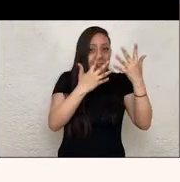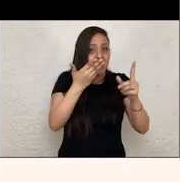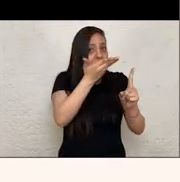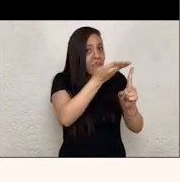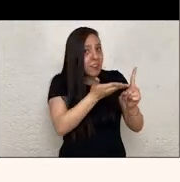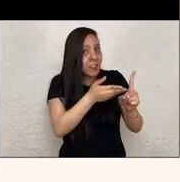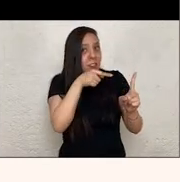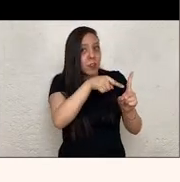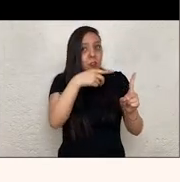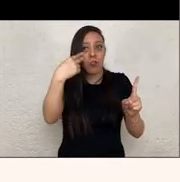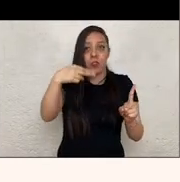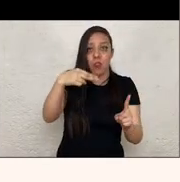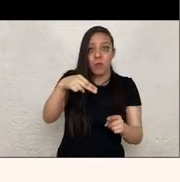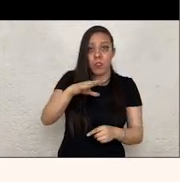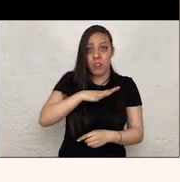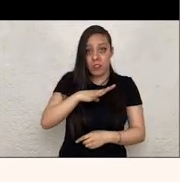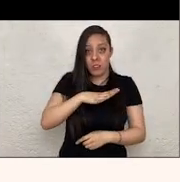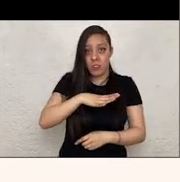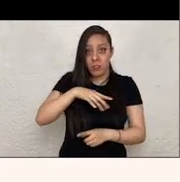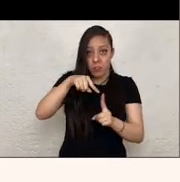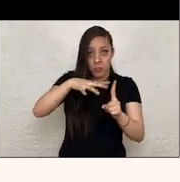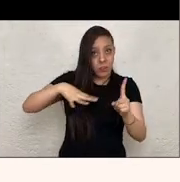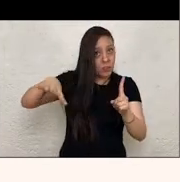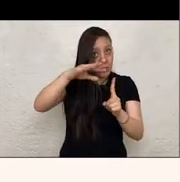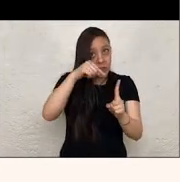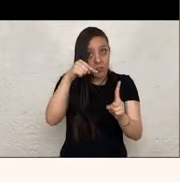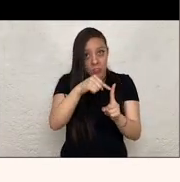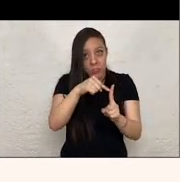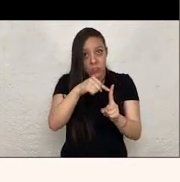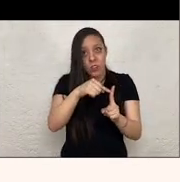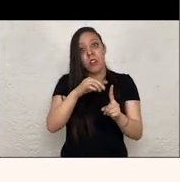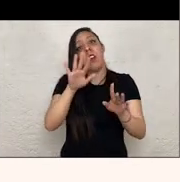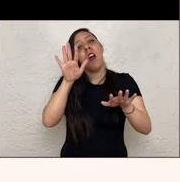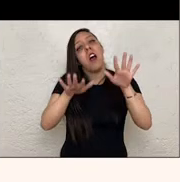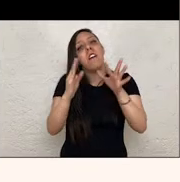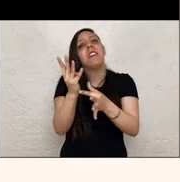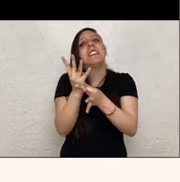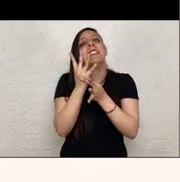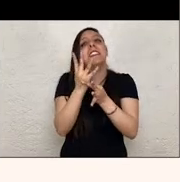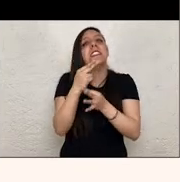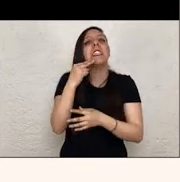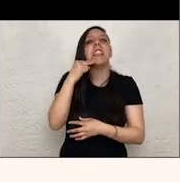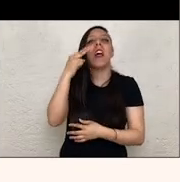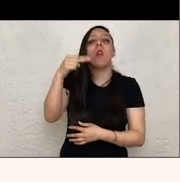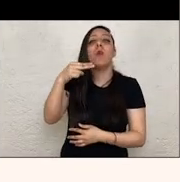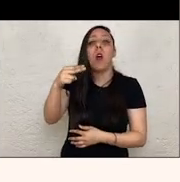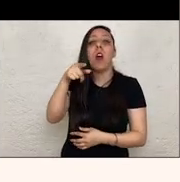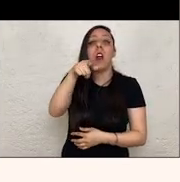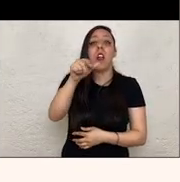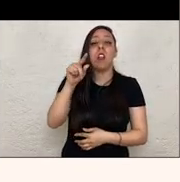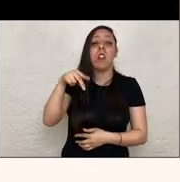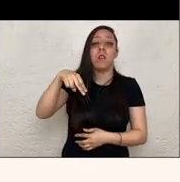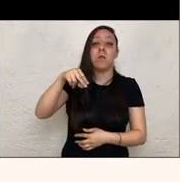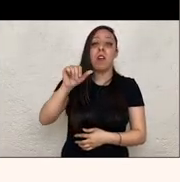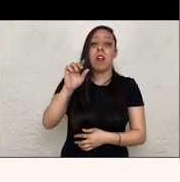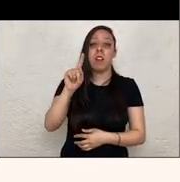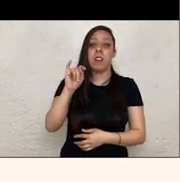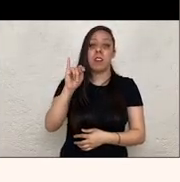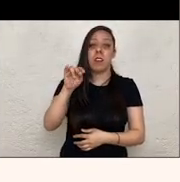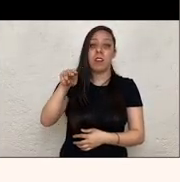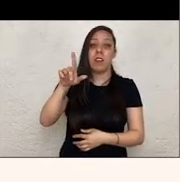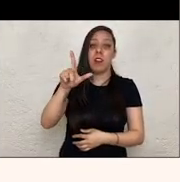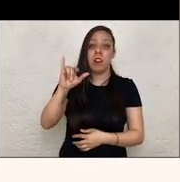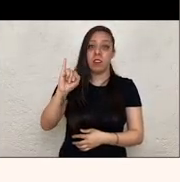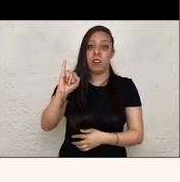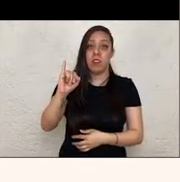existe alrededor sobre su nombre. Es decir, se dice a veces que ella se llamaba en náhuatl Malinalli,